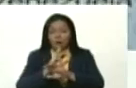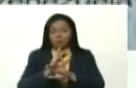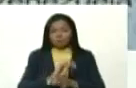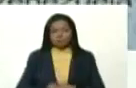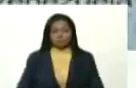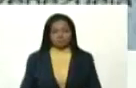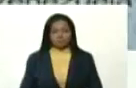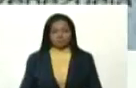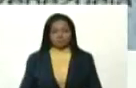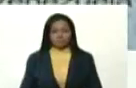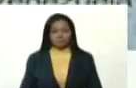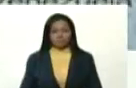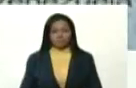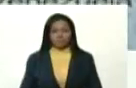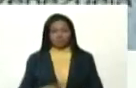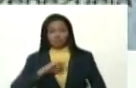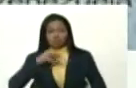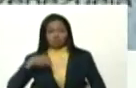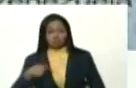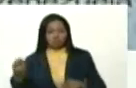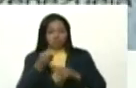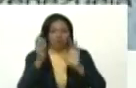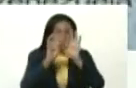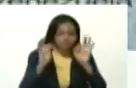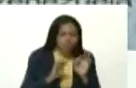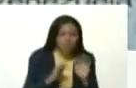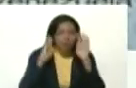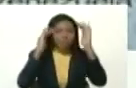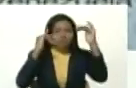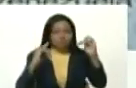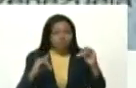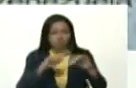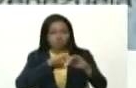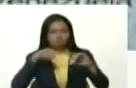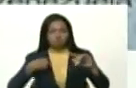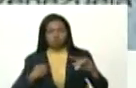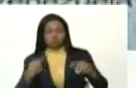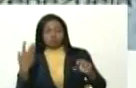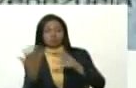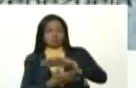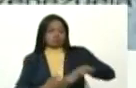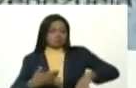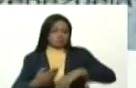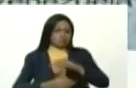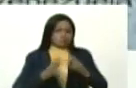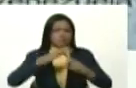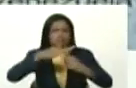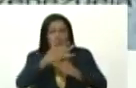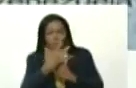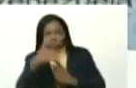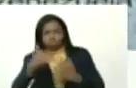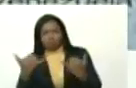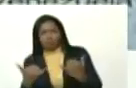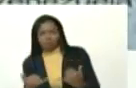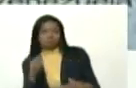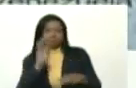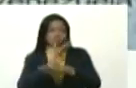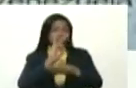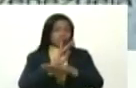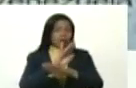por atender a nuestro pueblo en tiempos de guerra económica. Atender,